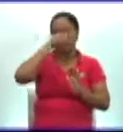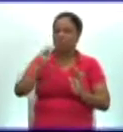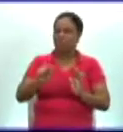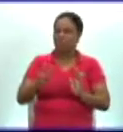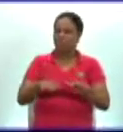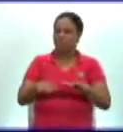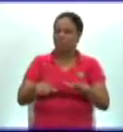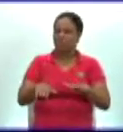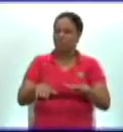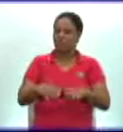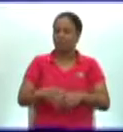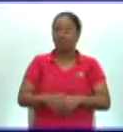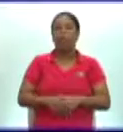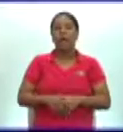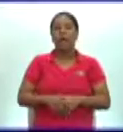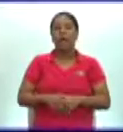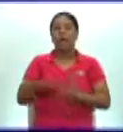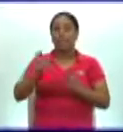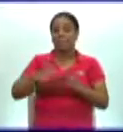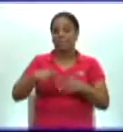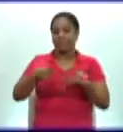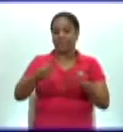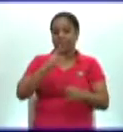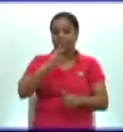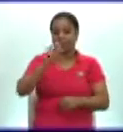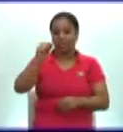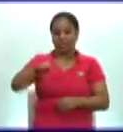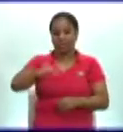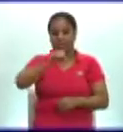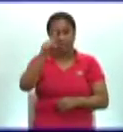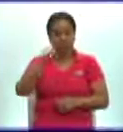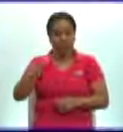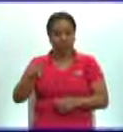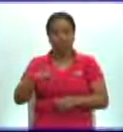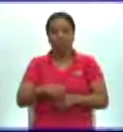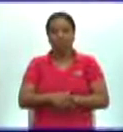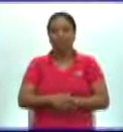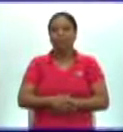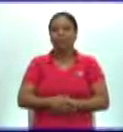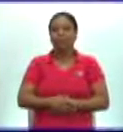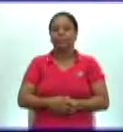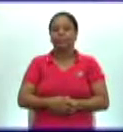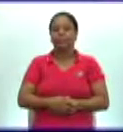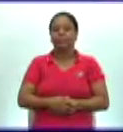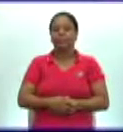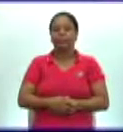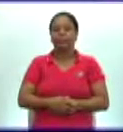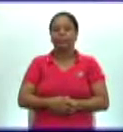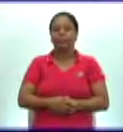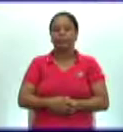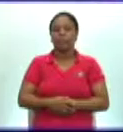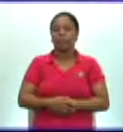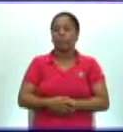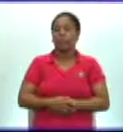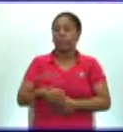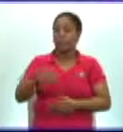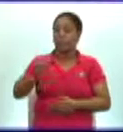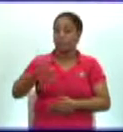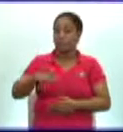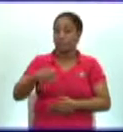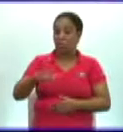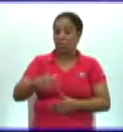movimiento? Para dar respuesta a estas interrogantes, vamos a, en el día de hoy,